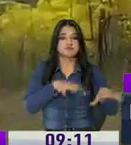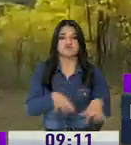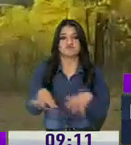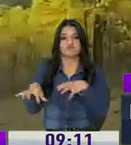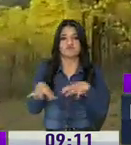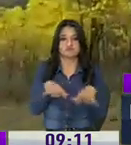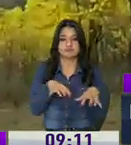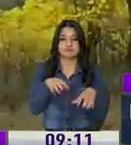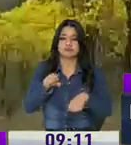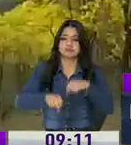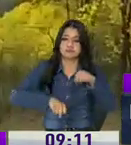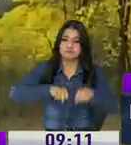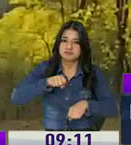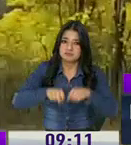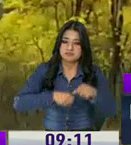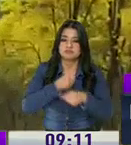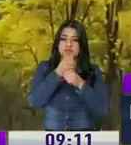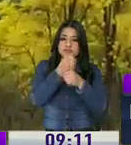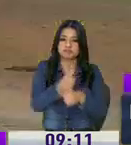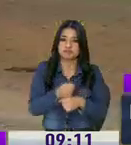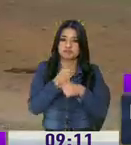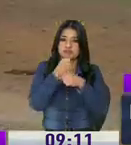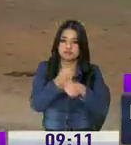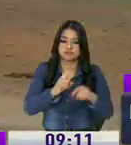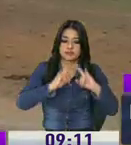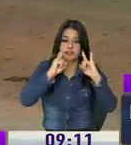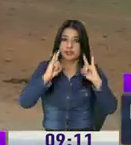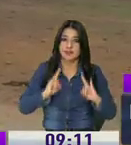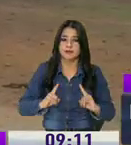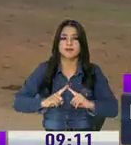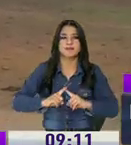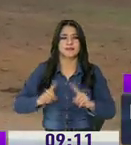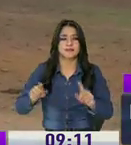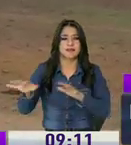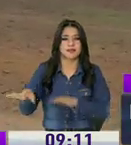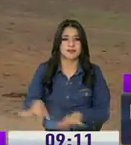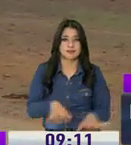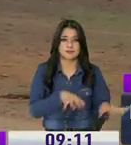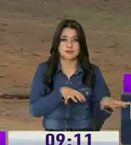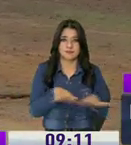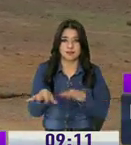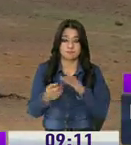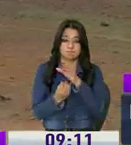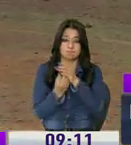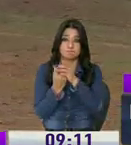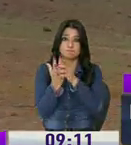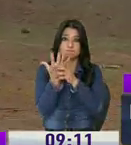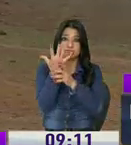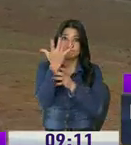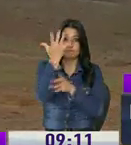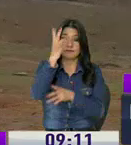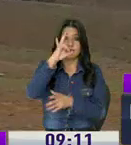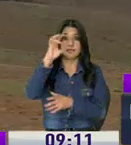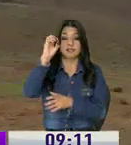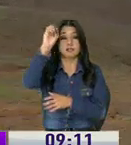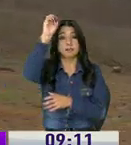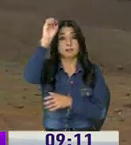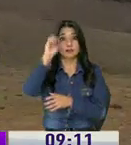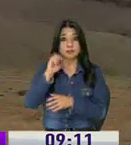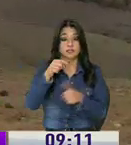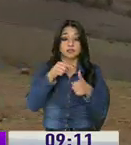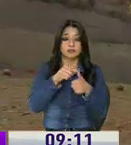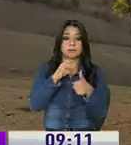actividades como bicicleta, cabalgar, camping y muchas cosas más. Habrá un florecimiento del 70% en